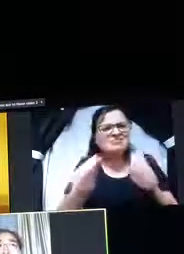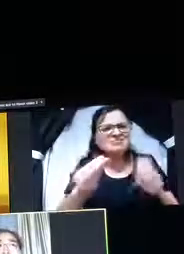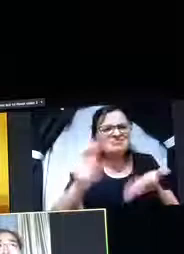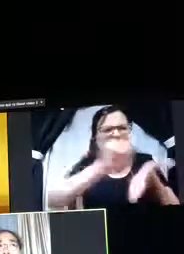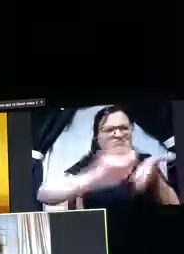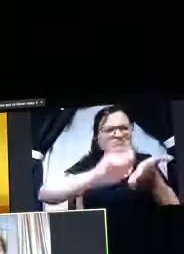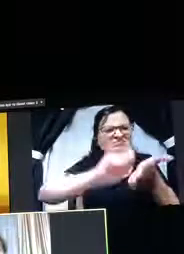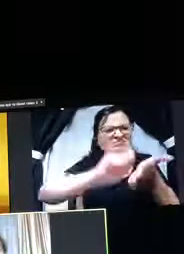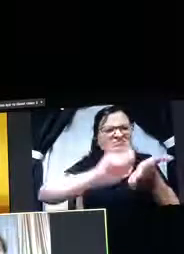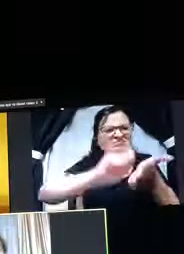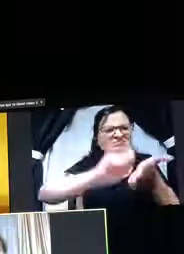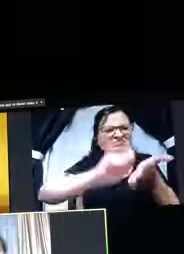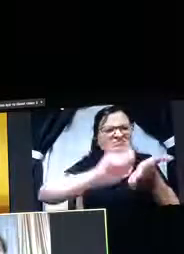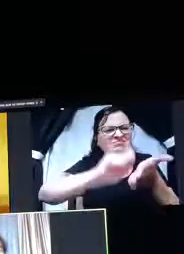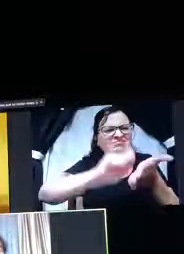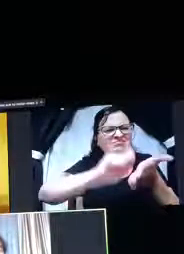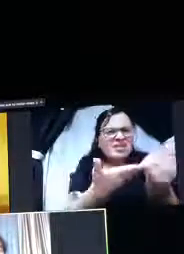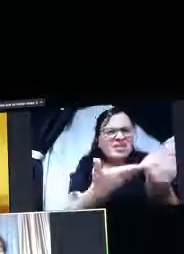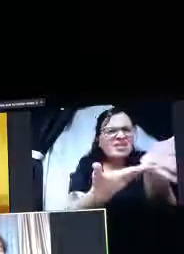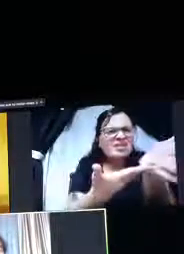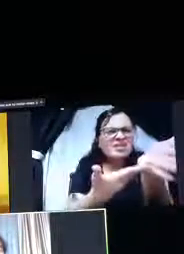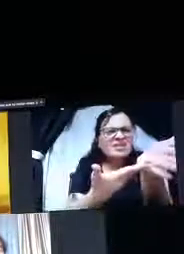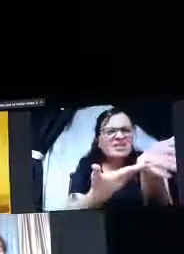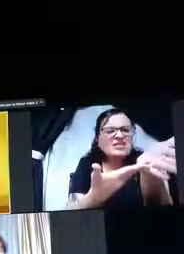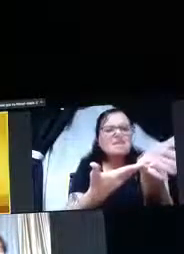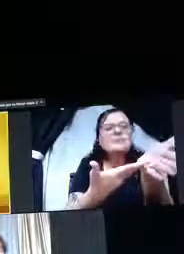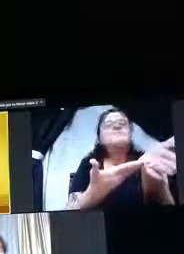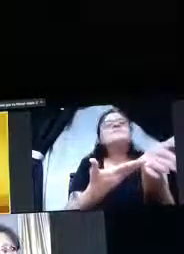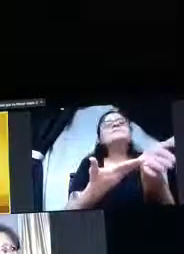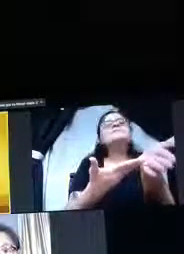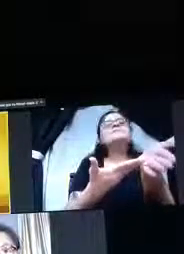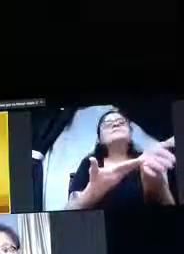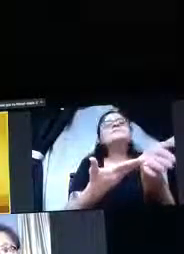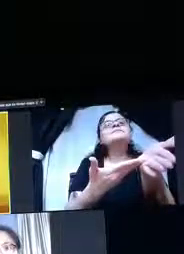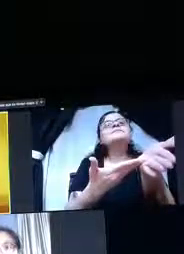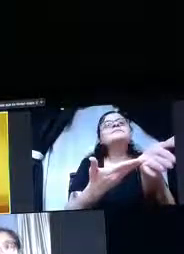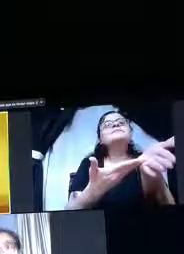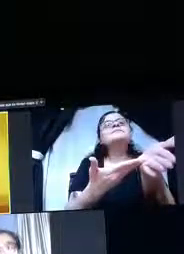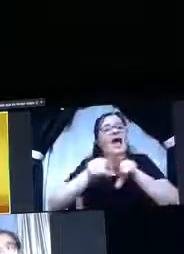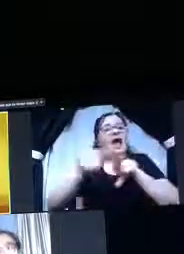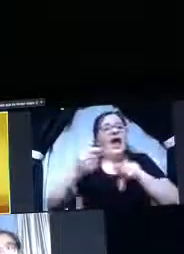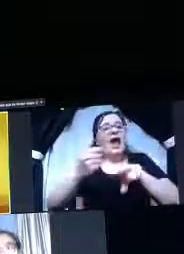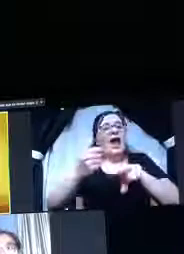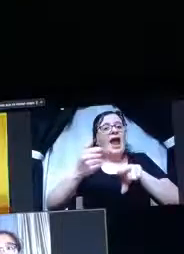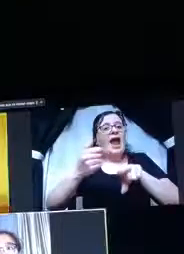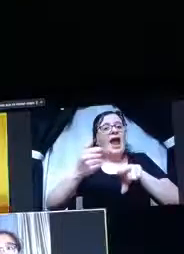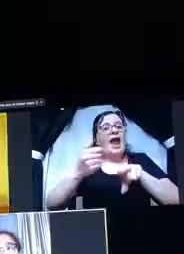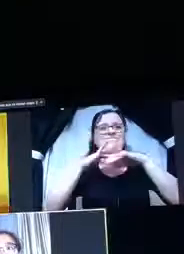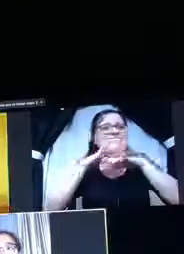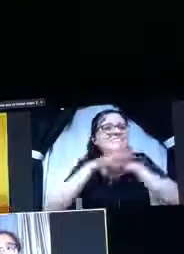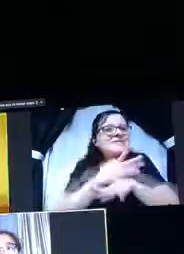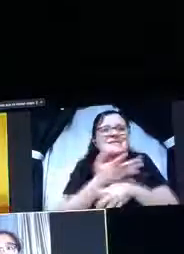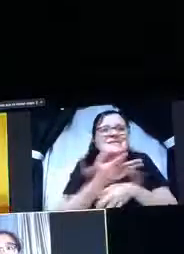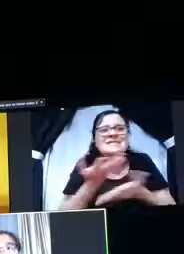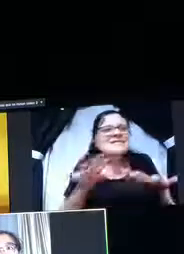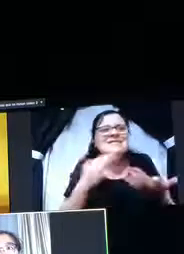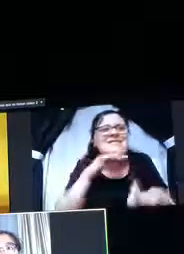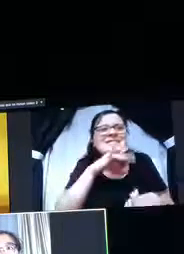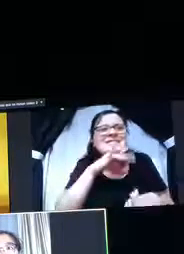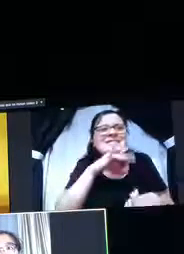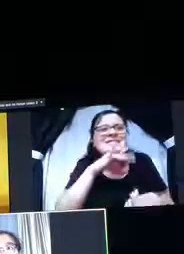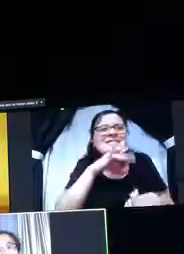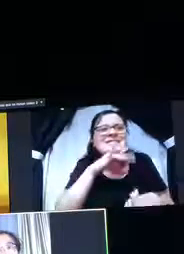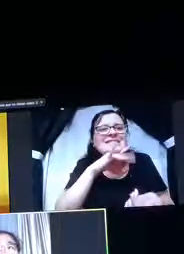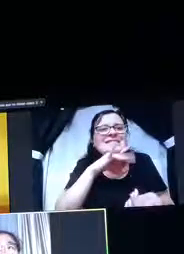ejemplo como súper claro de la, para mí como bastante súper claro, porque eso nos pasa cada vez que hablamos